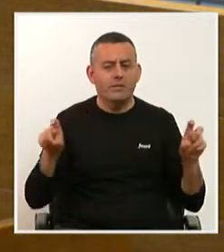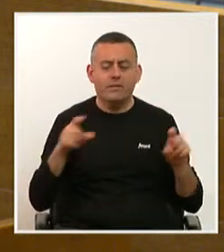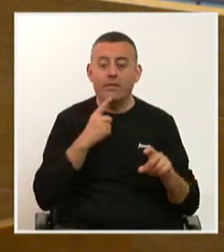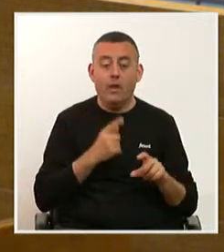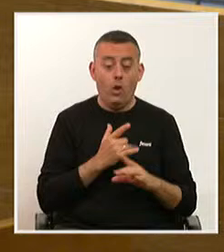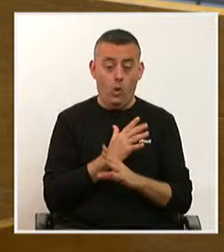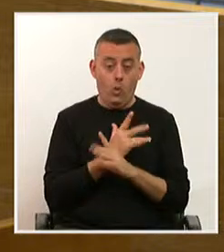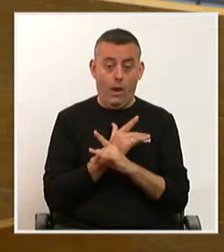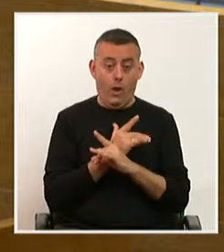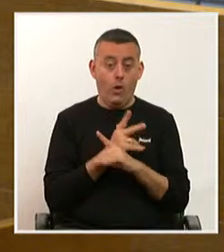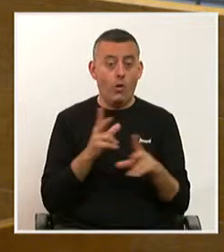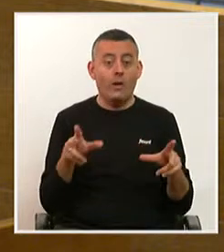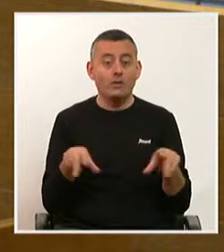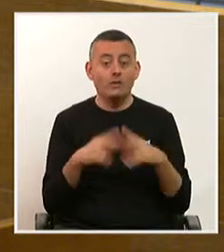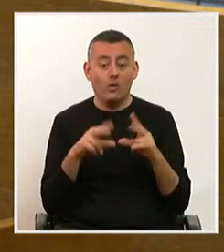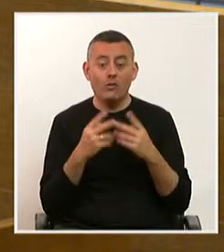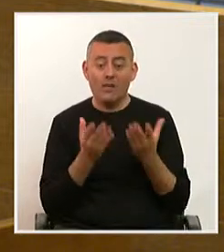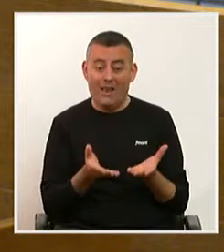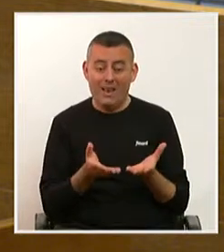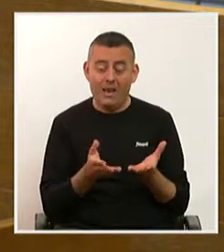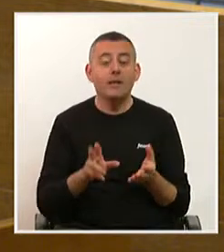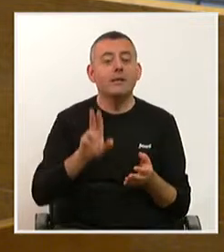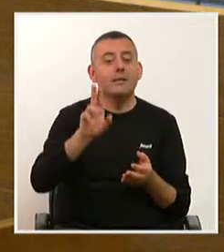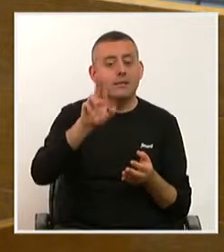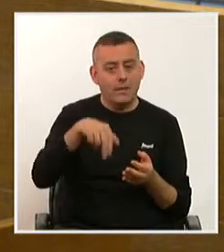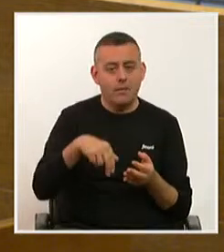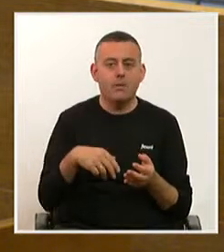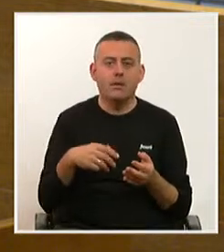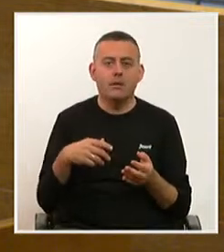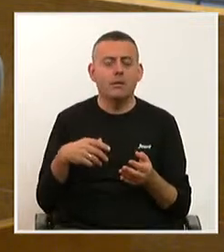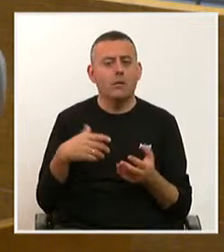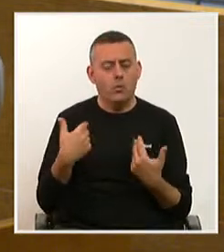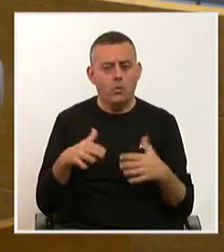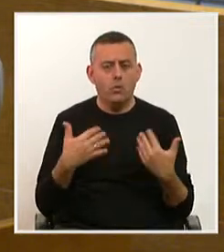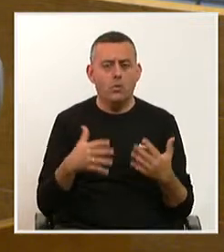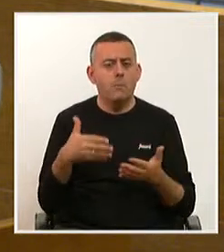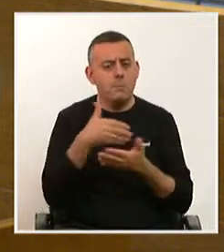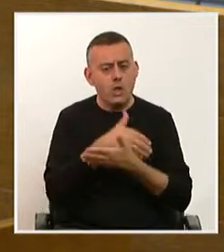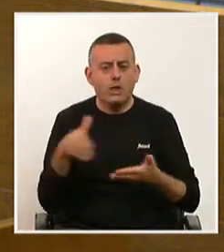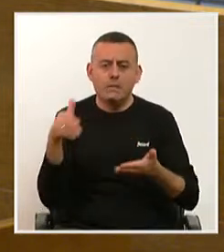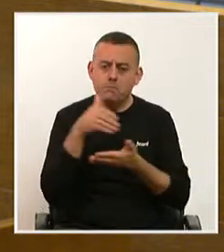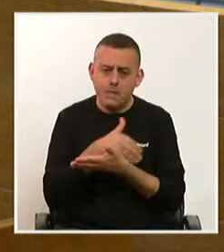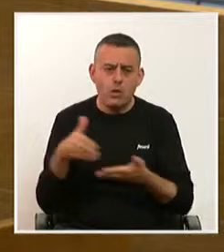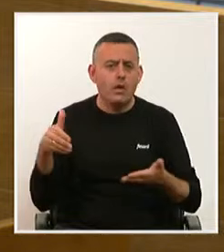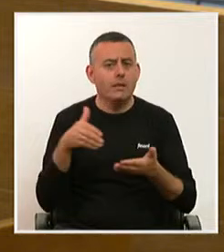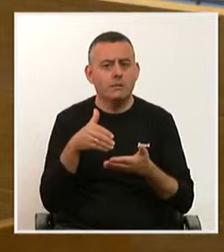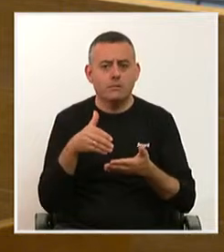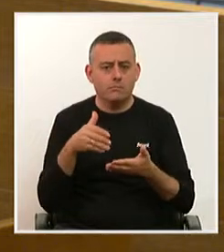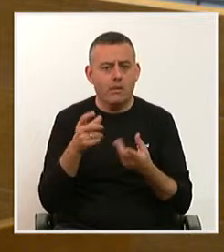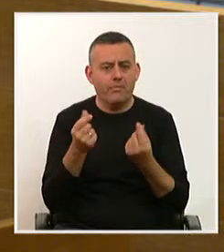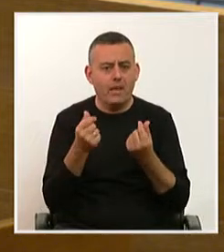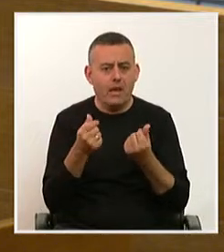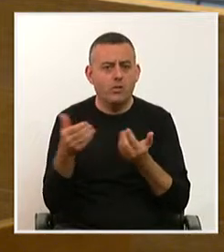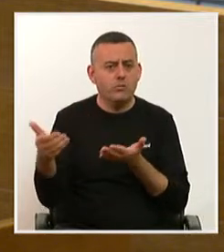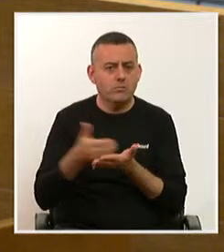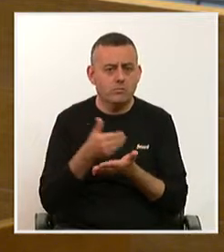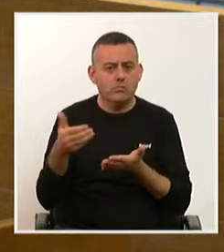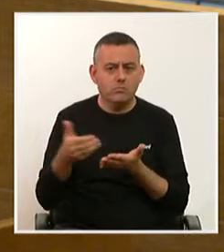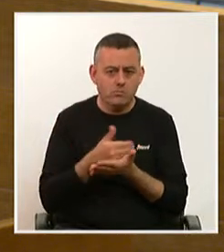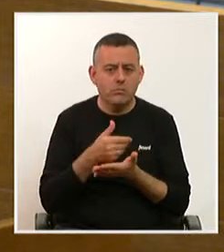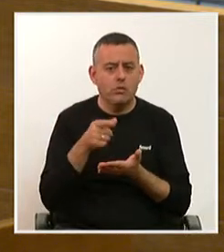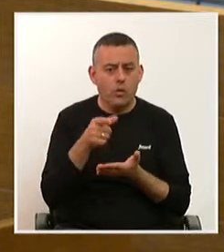social econmica y de milos an enc que no genera product quea valor AF